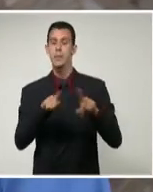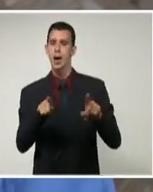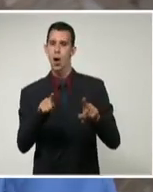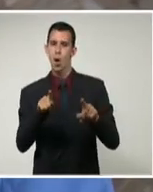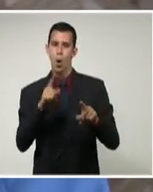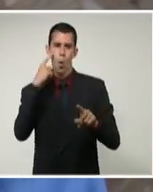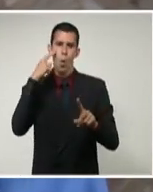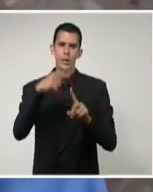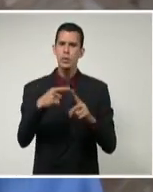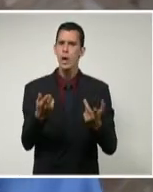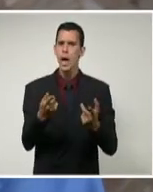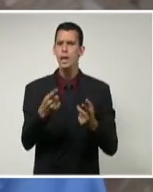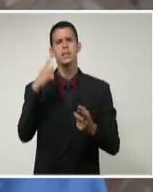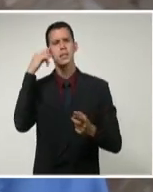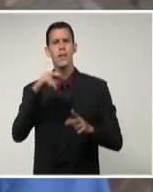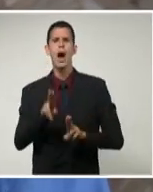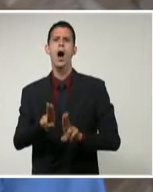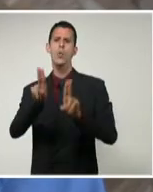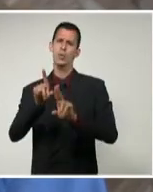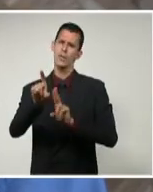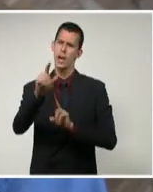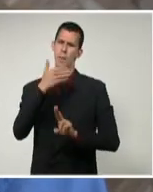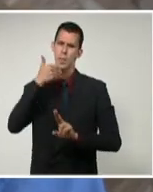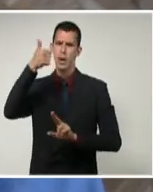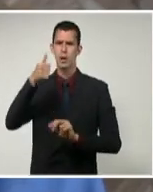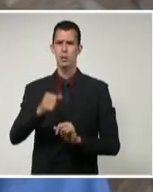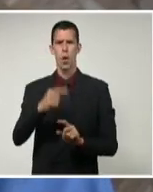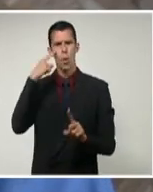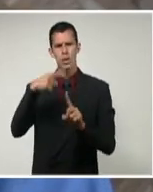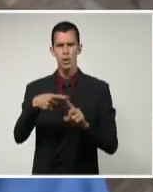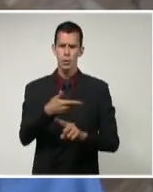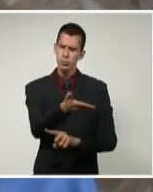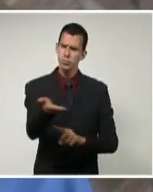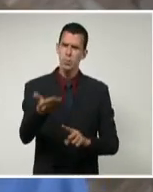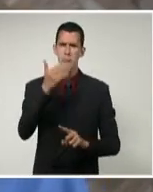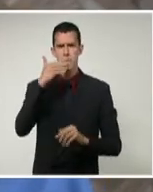diferencias, convertirlas en algo que sirva de interés para todos. Y eso es una enseñanza que para mí es